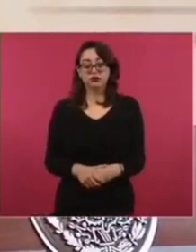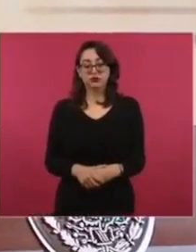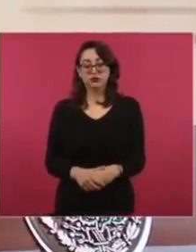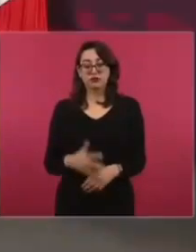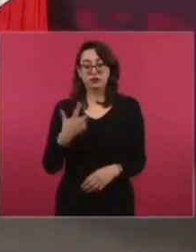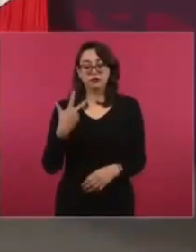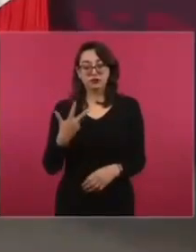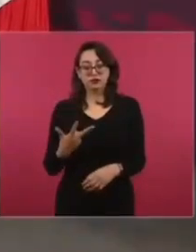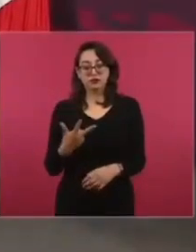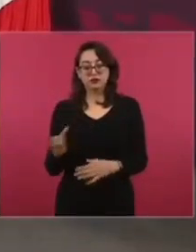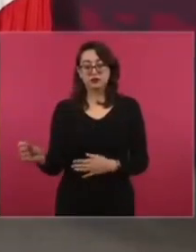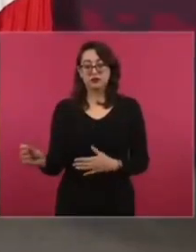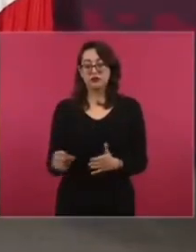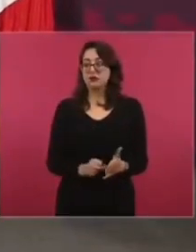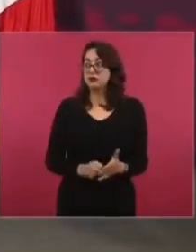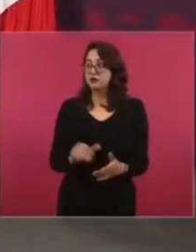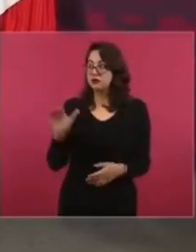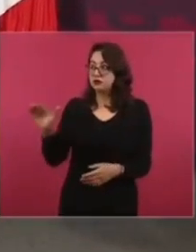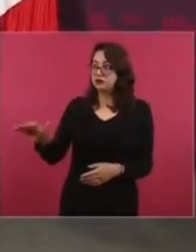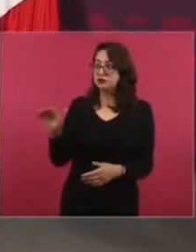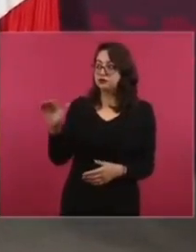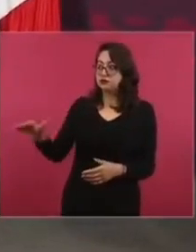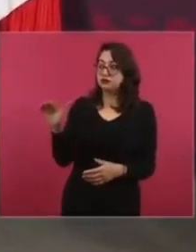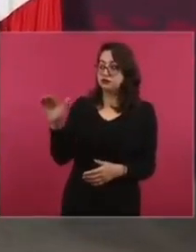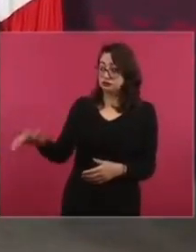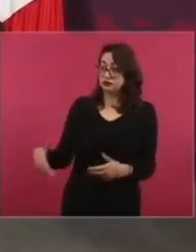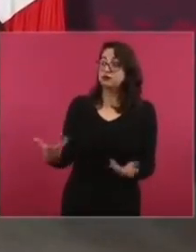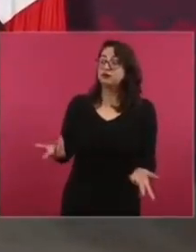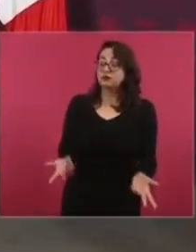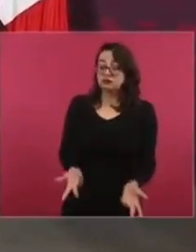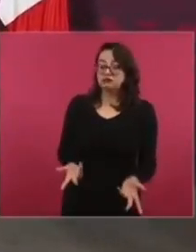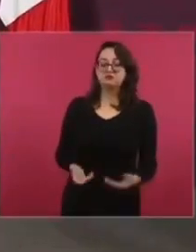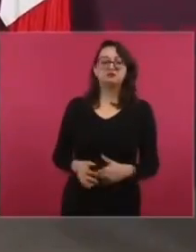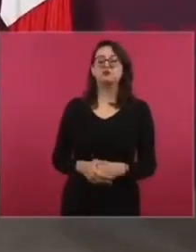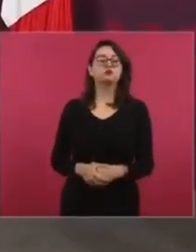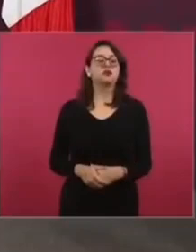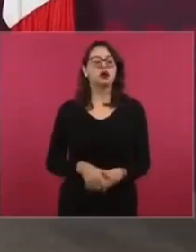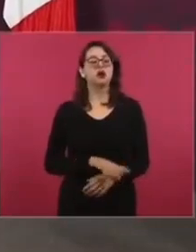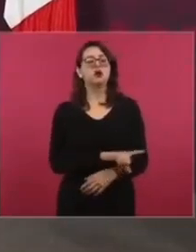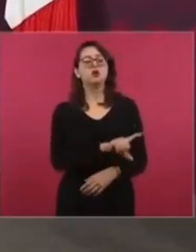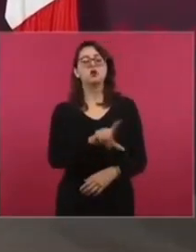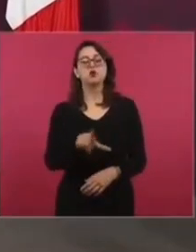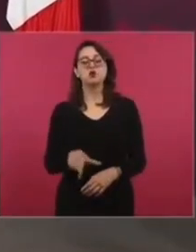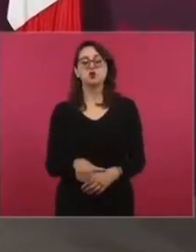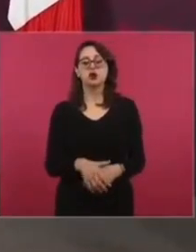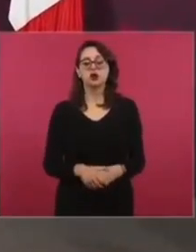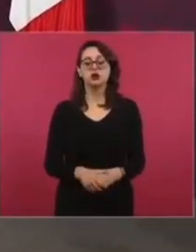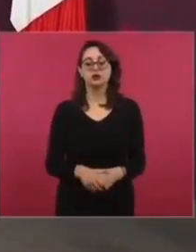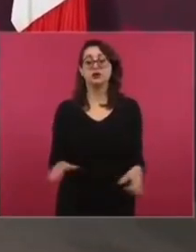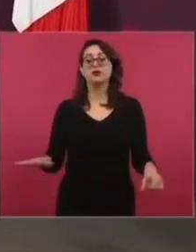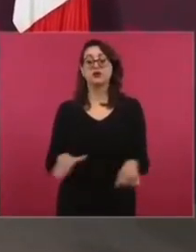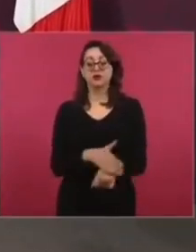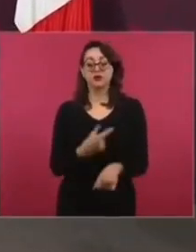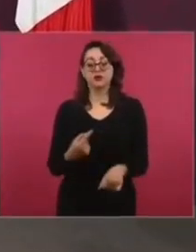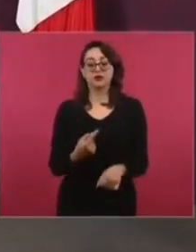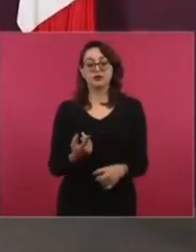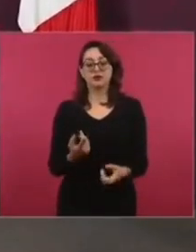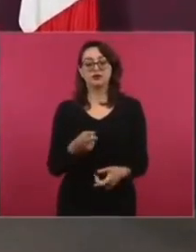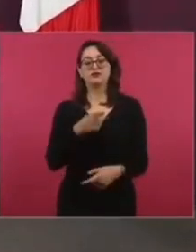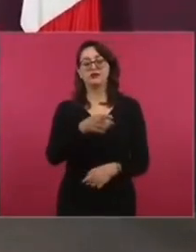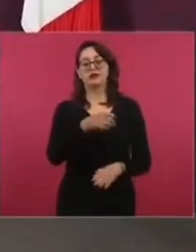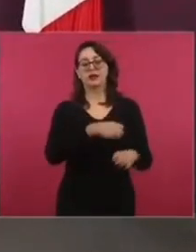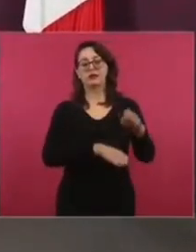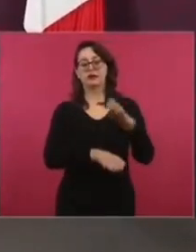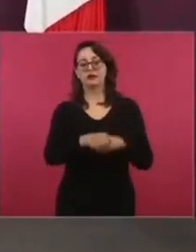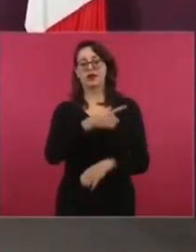y ya y el presidente se molestó Por qué Porque que no fuera en contra de nosotros Porque lo resuelven así un Fast